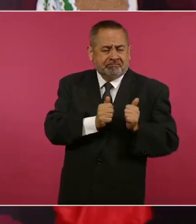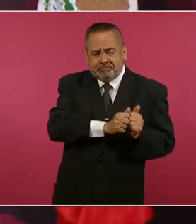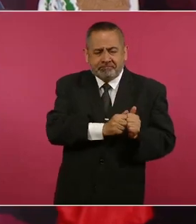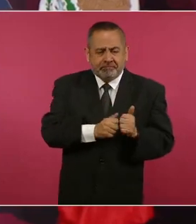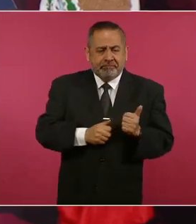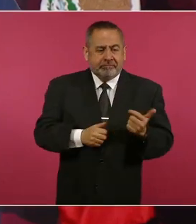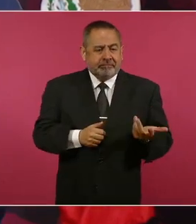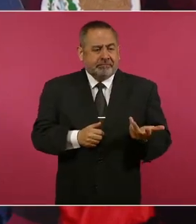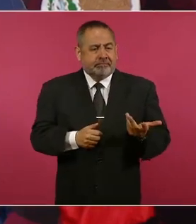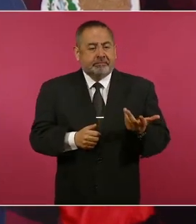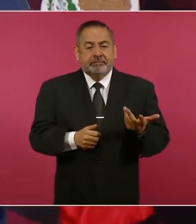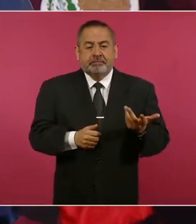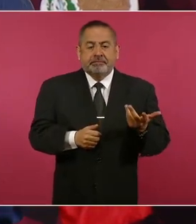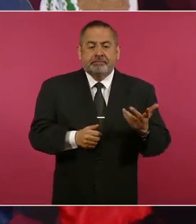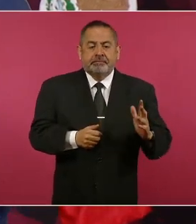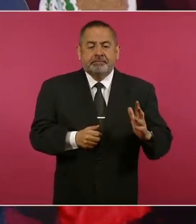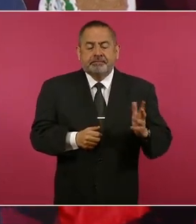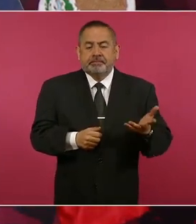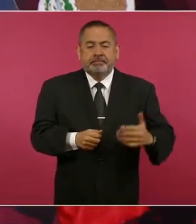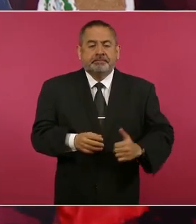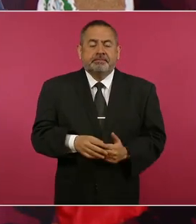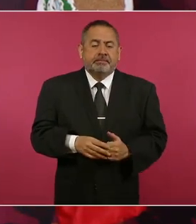o más